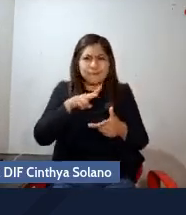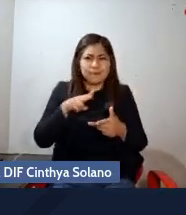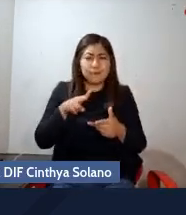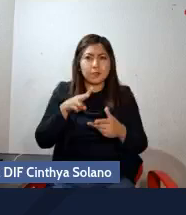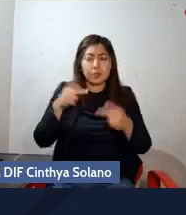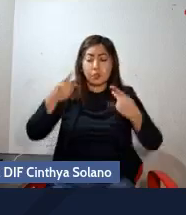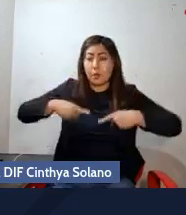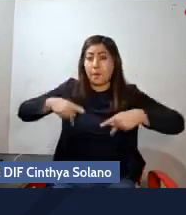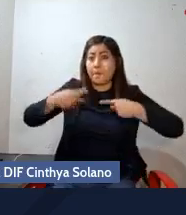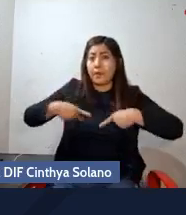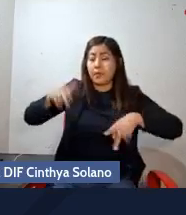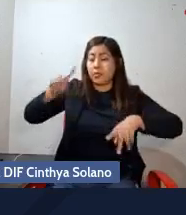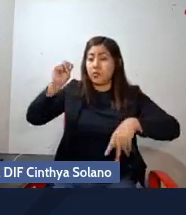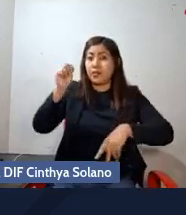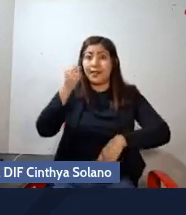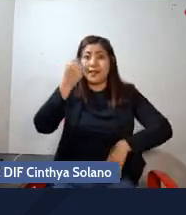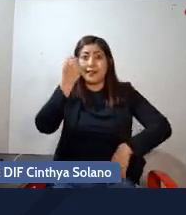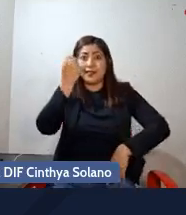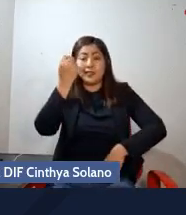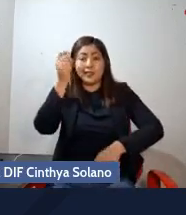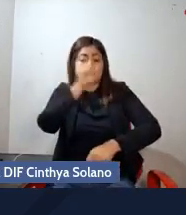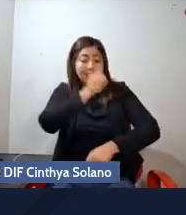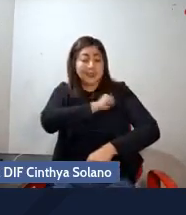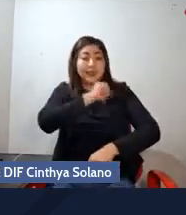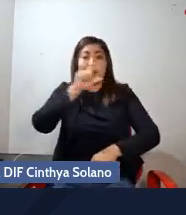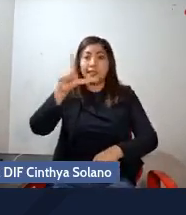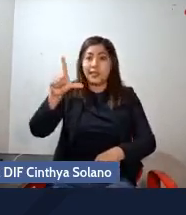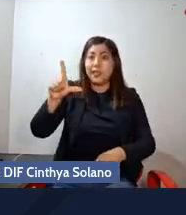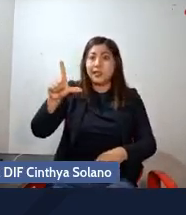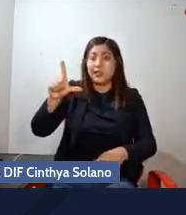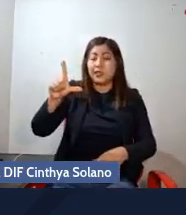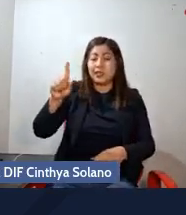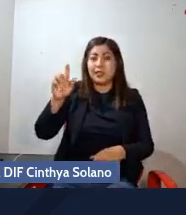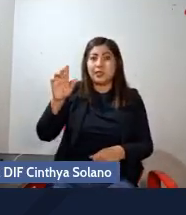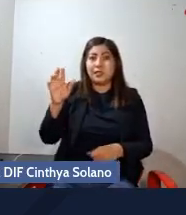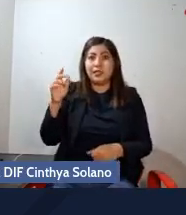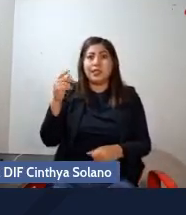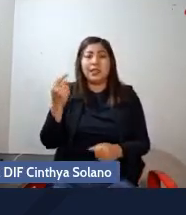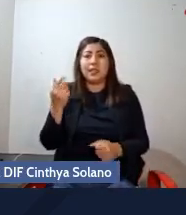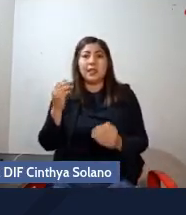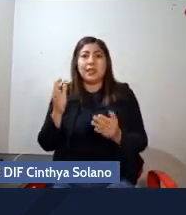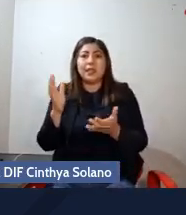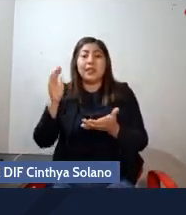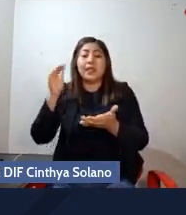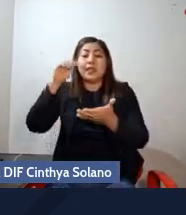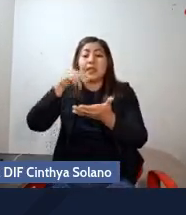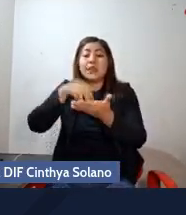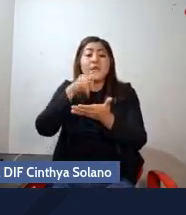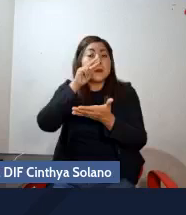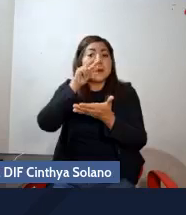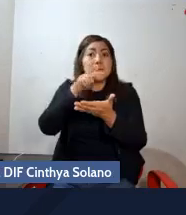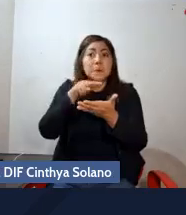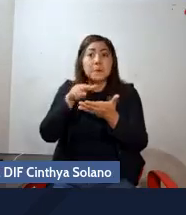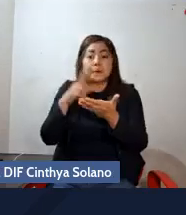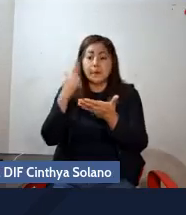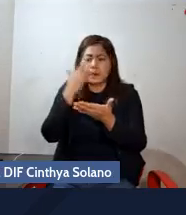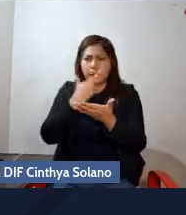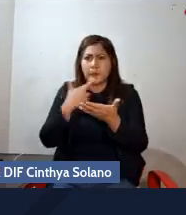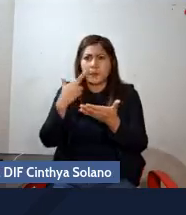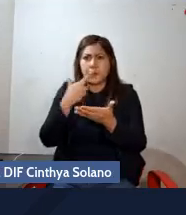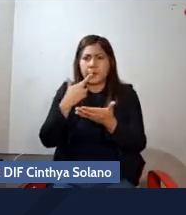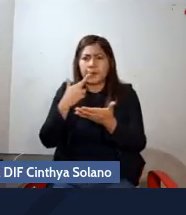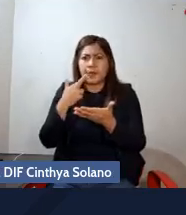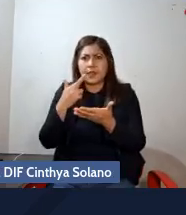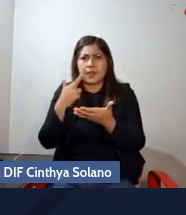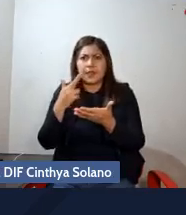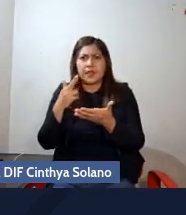en primera instancia que no esté editado, que no sea creado por inteligencia artificial. Y a partir de eso es cuando ya podemos